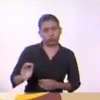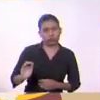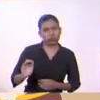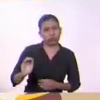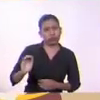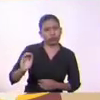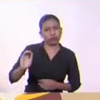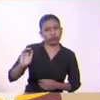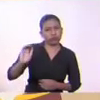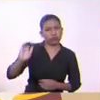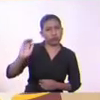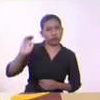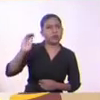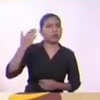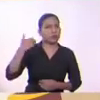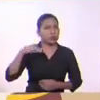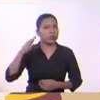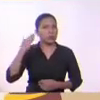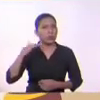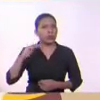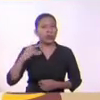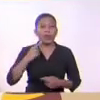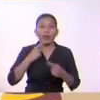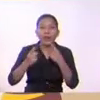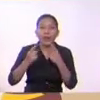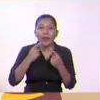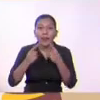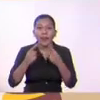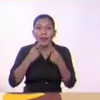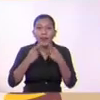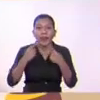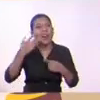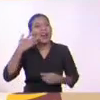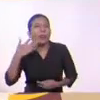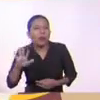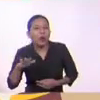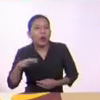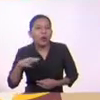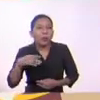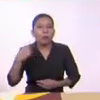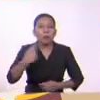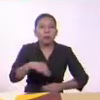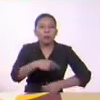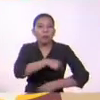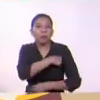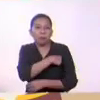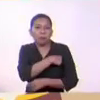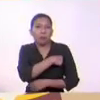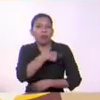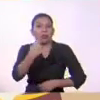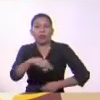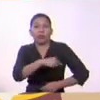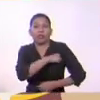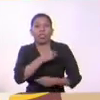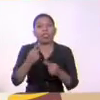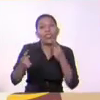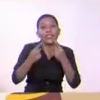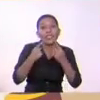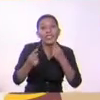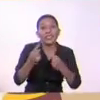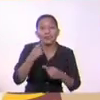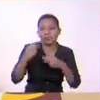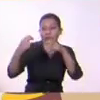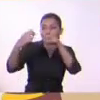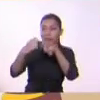asistido a una entrevista cada vez que vamos al consultorio médico. Los médicos nos entrevistan cada vez